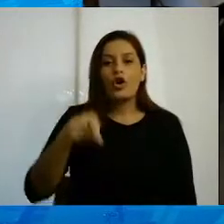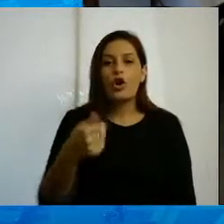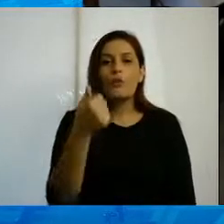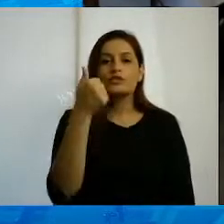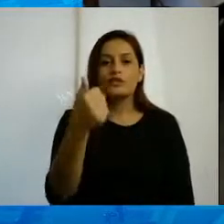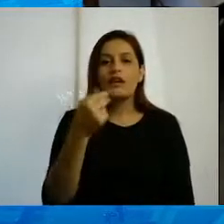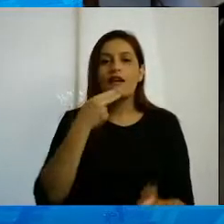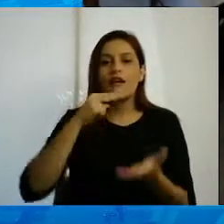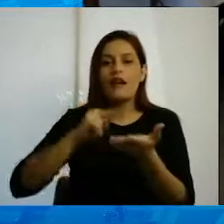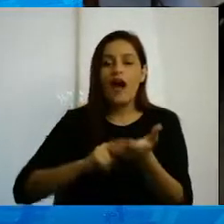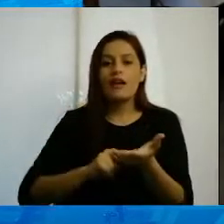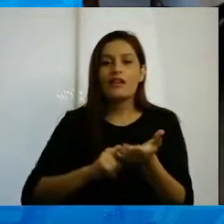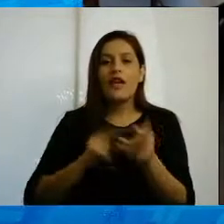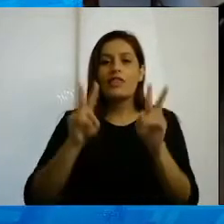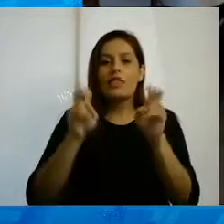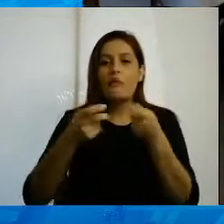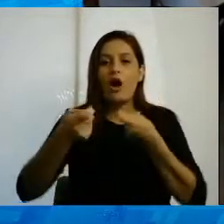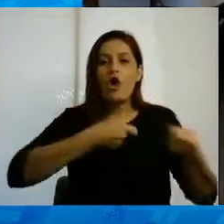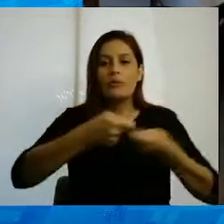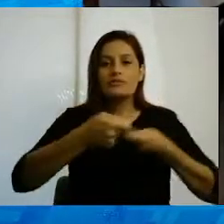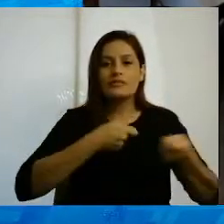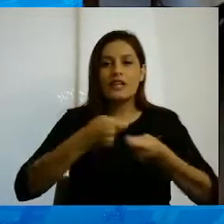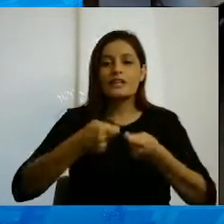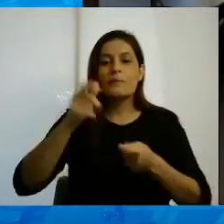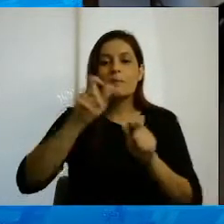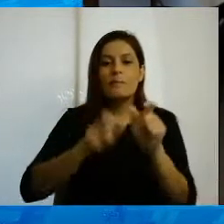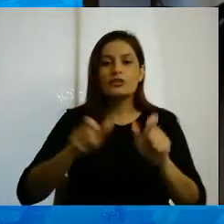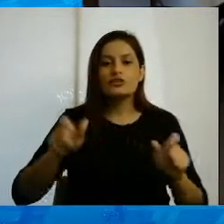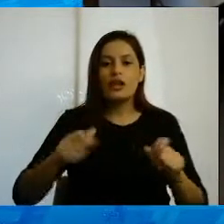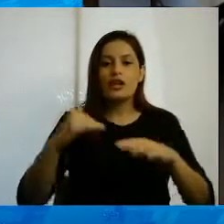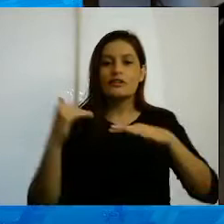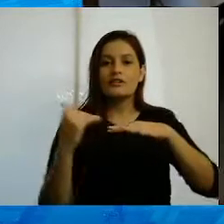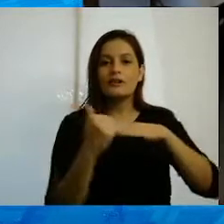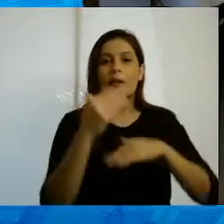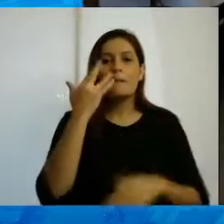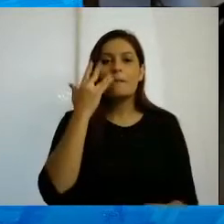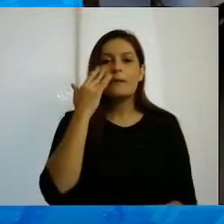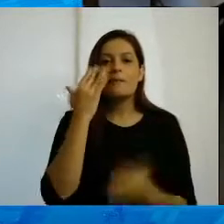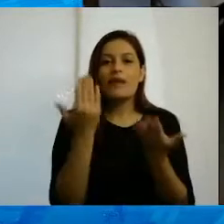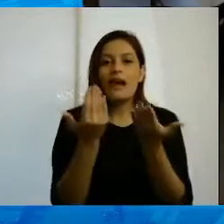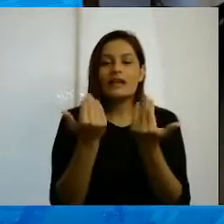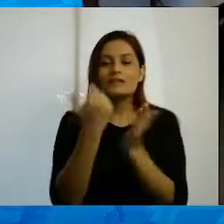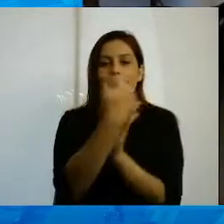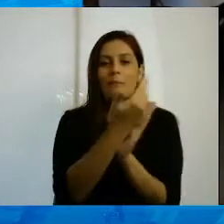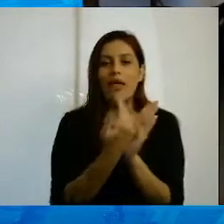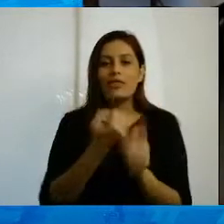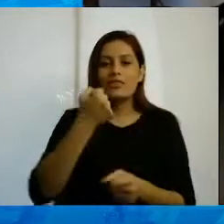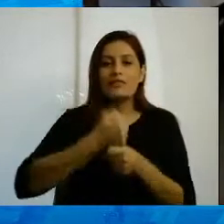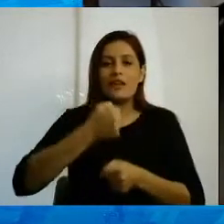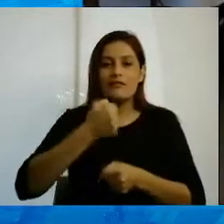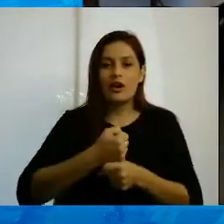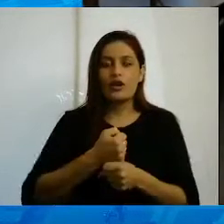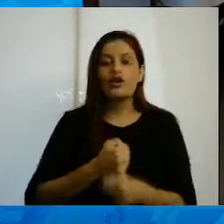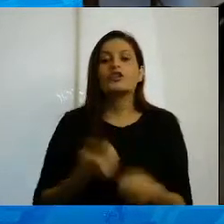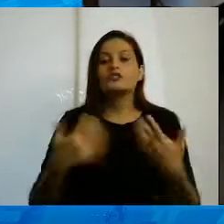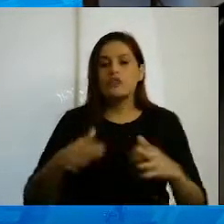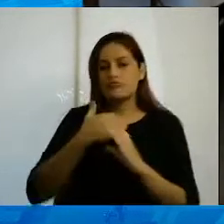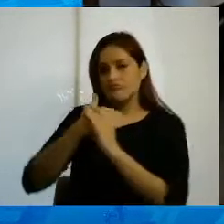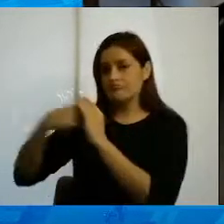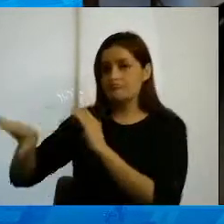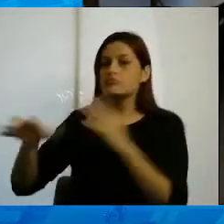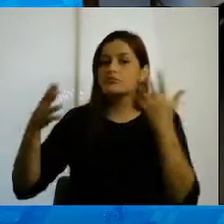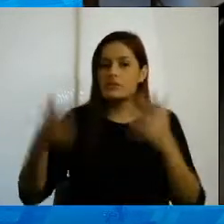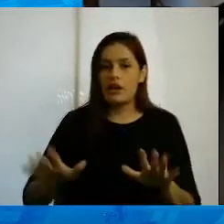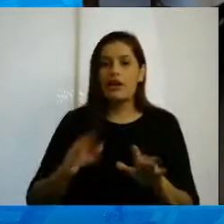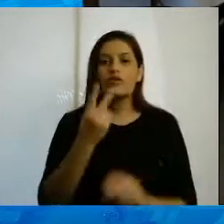Dideco. Carta de la Asociación Gremial de Comerciantes Ambulantes Estacionados de Melipilla, presentan plan de trabajo, eso fue remitido al administrador